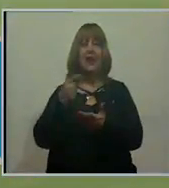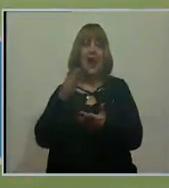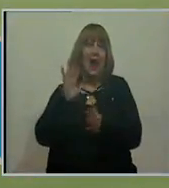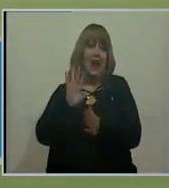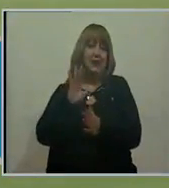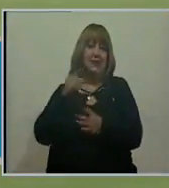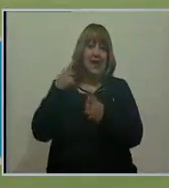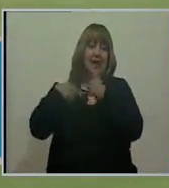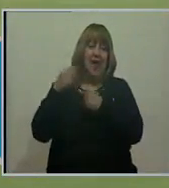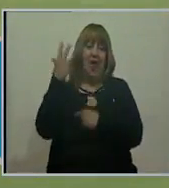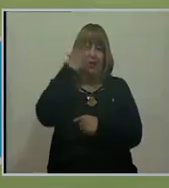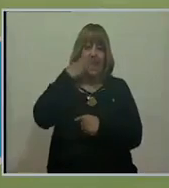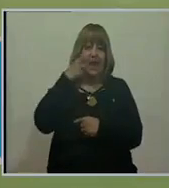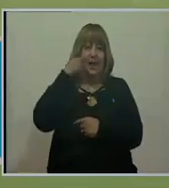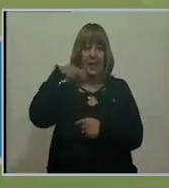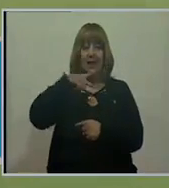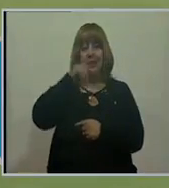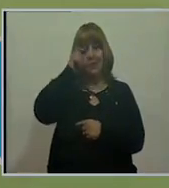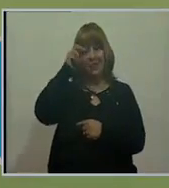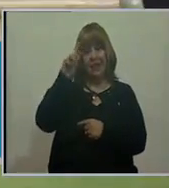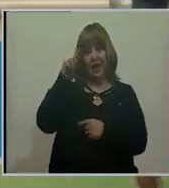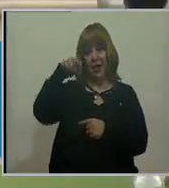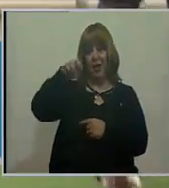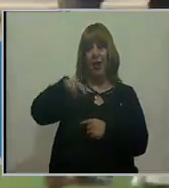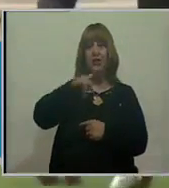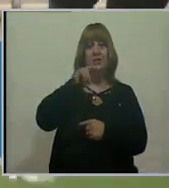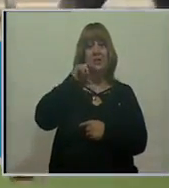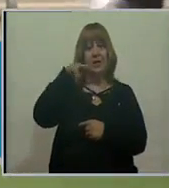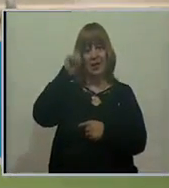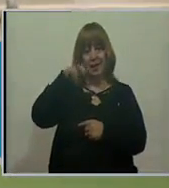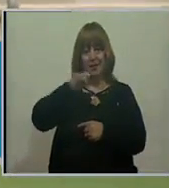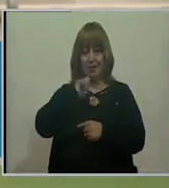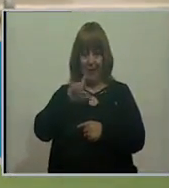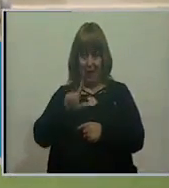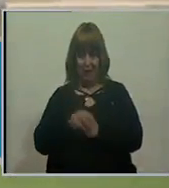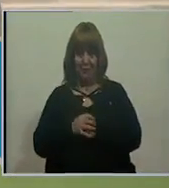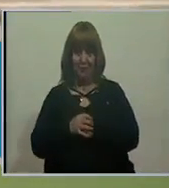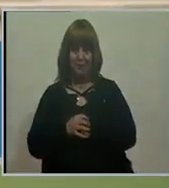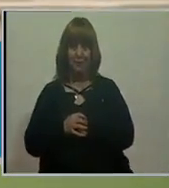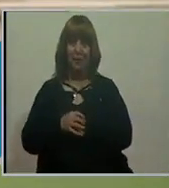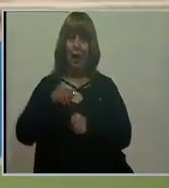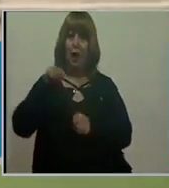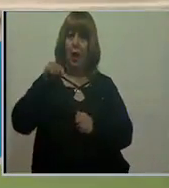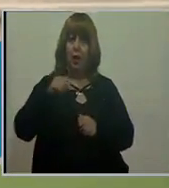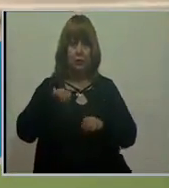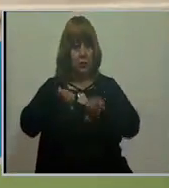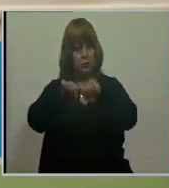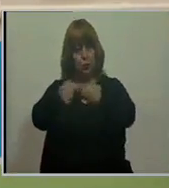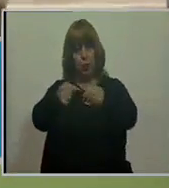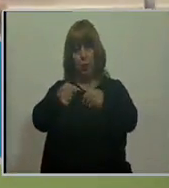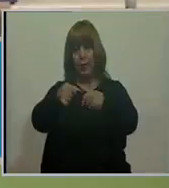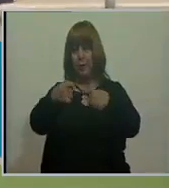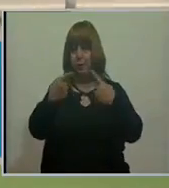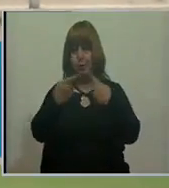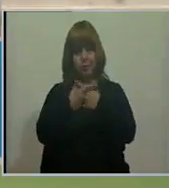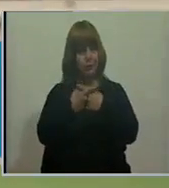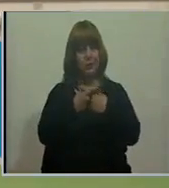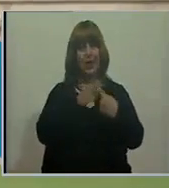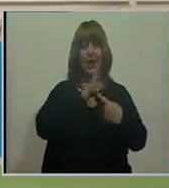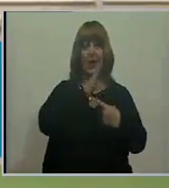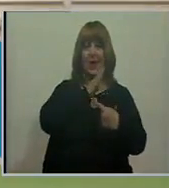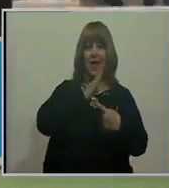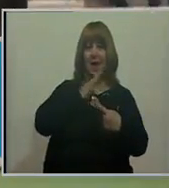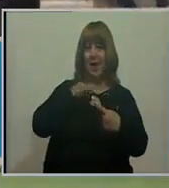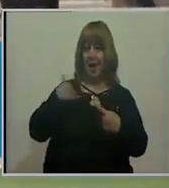Hoy en BDA, todas reinas juntas. Sin amistoso, el duelo ante Israel quedará pendiente. El